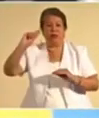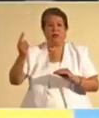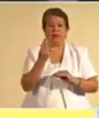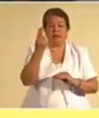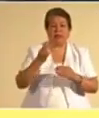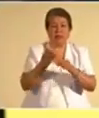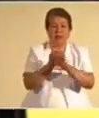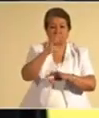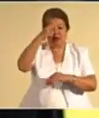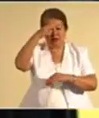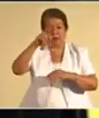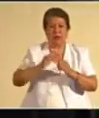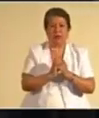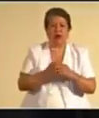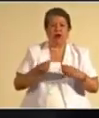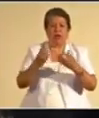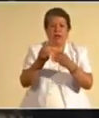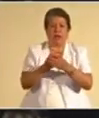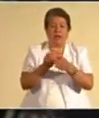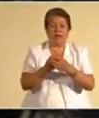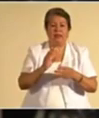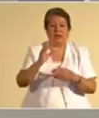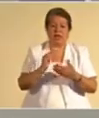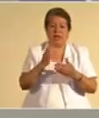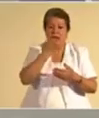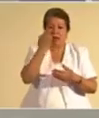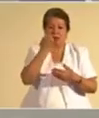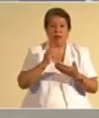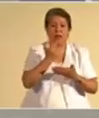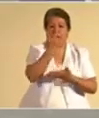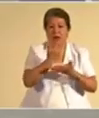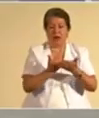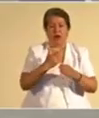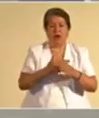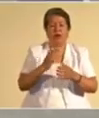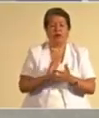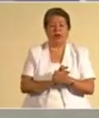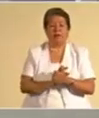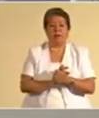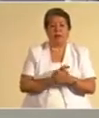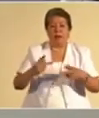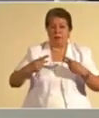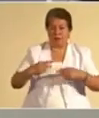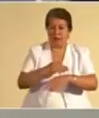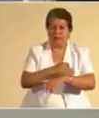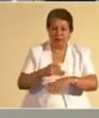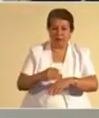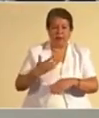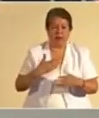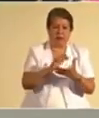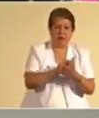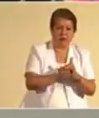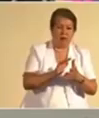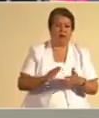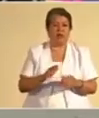México, doy clase en la Facultad de Contaduría y Administración. Persona de familia, tengo una esposa a la cual amo